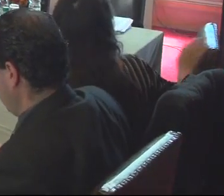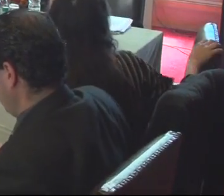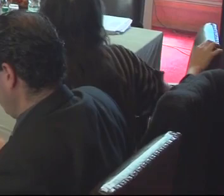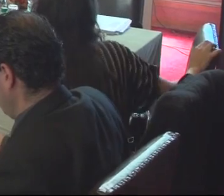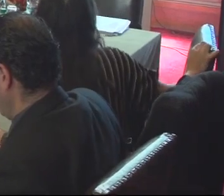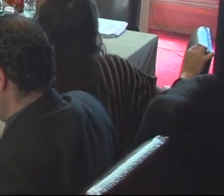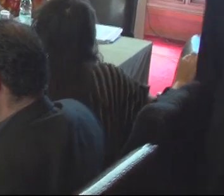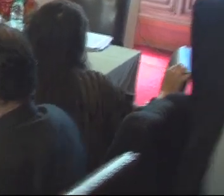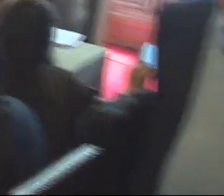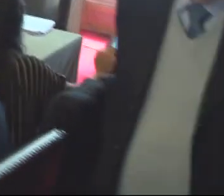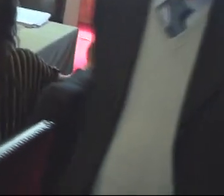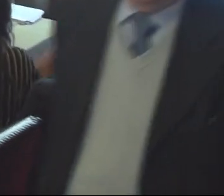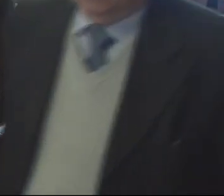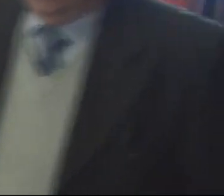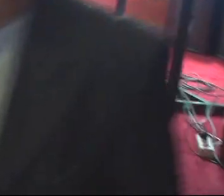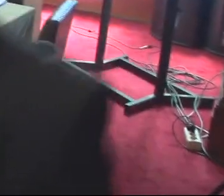Gracias.